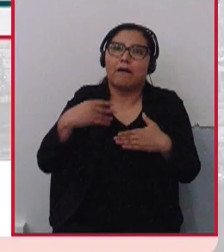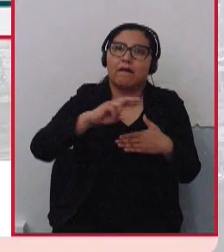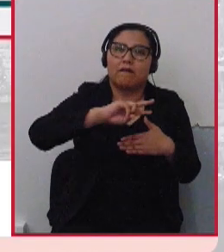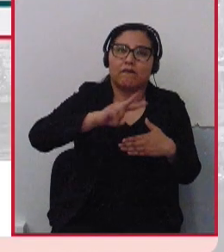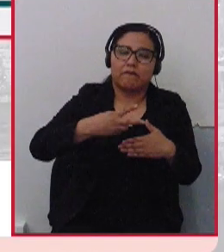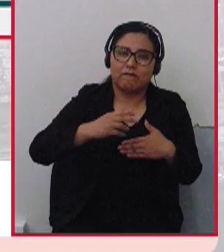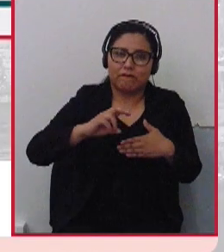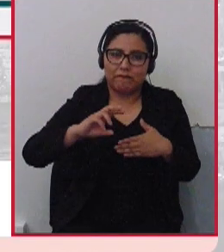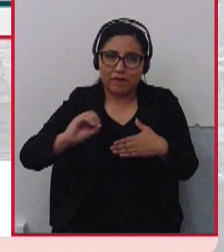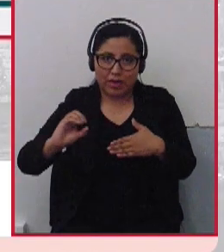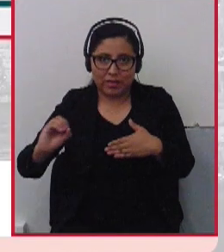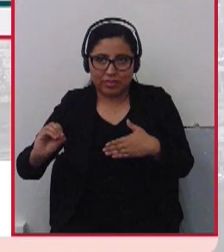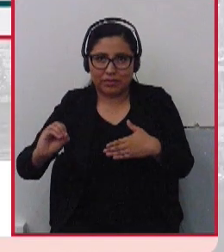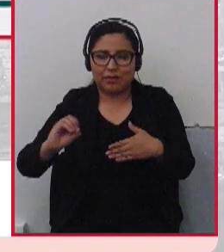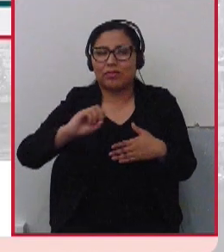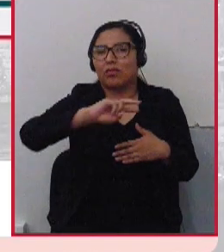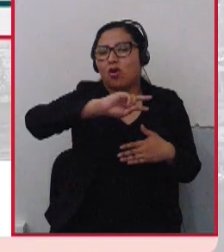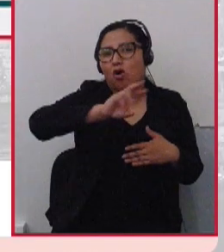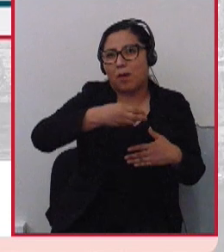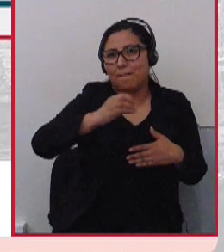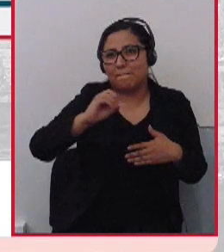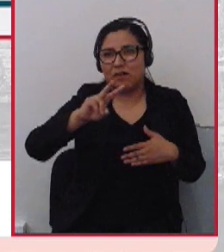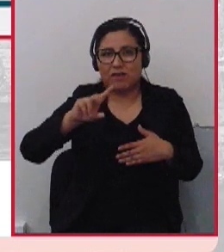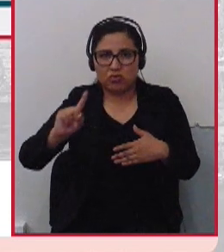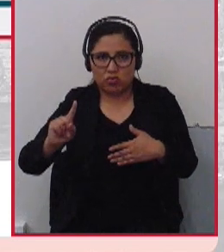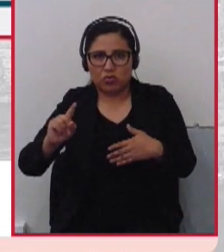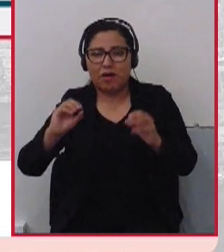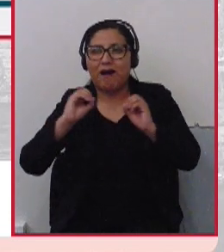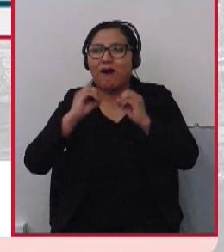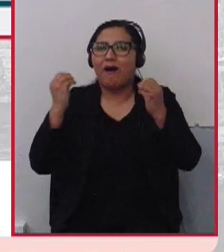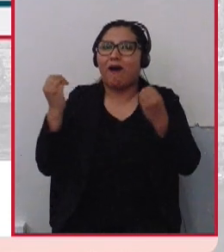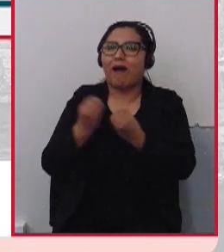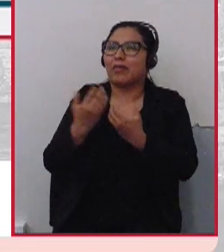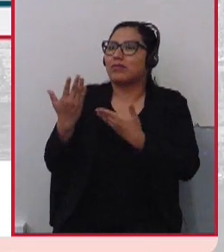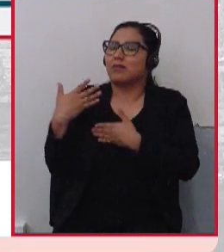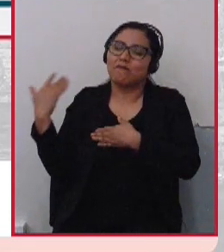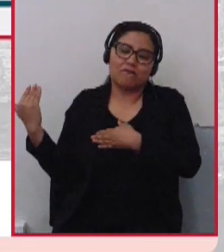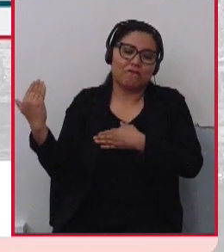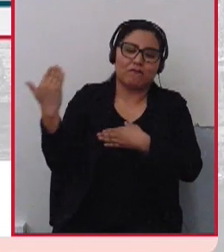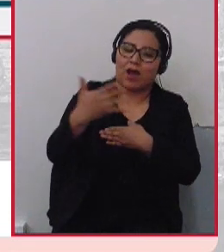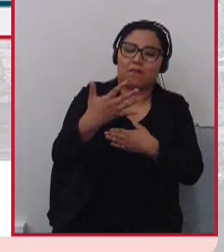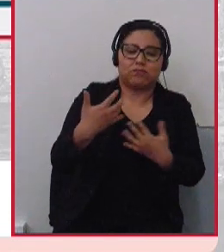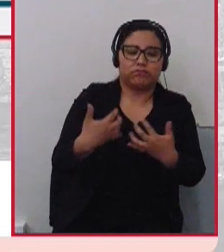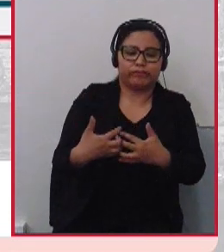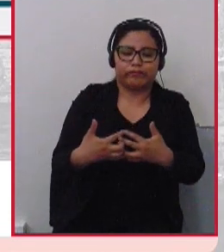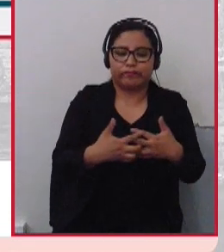2020-2021 la organización decide, vamos con la planta CPF.